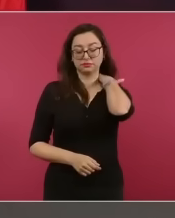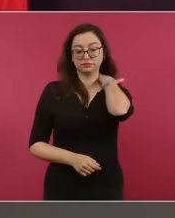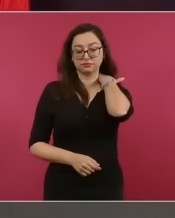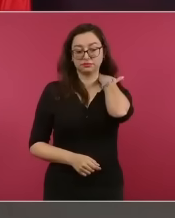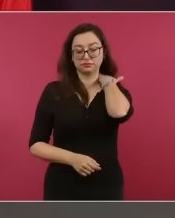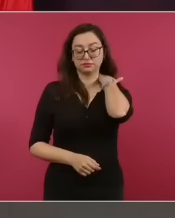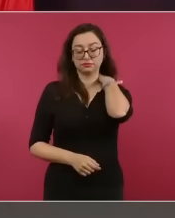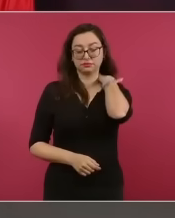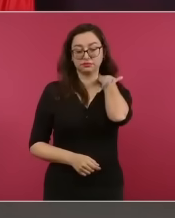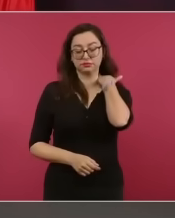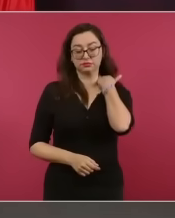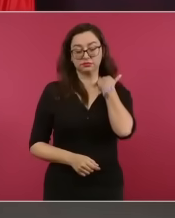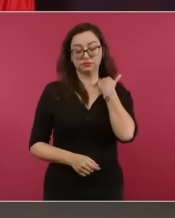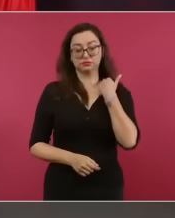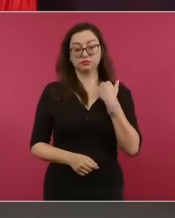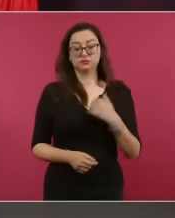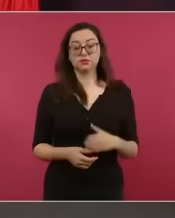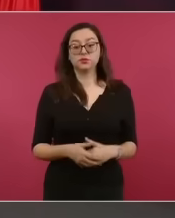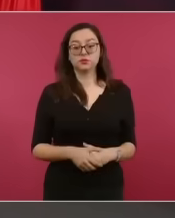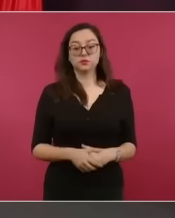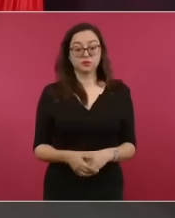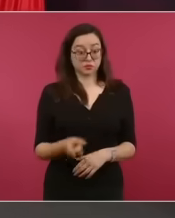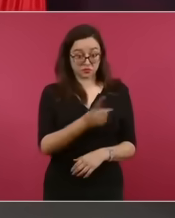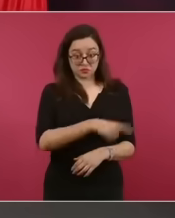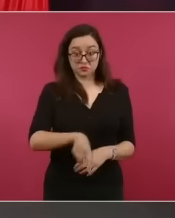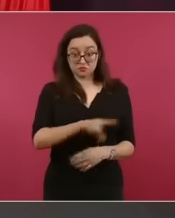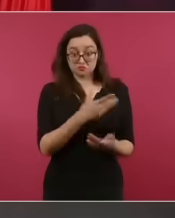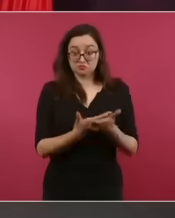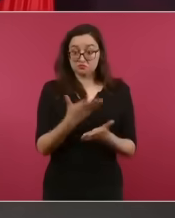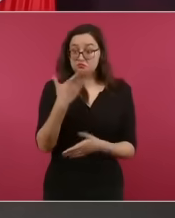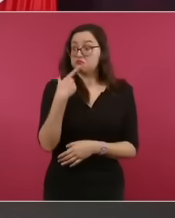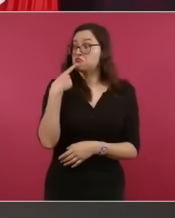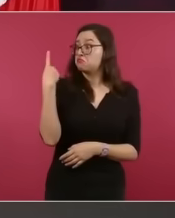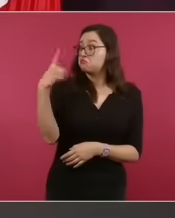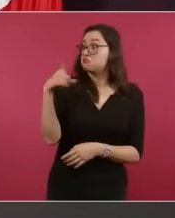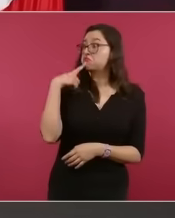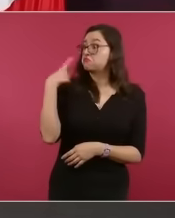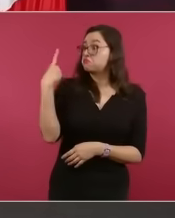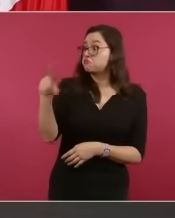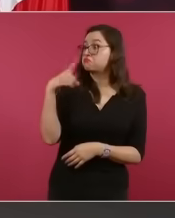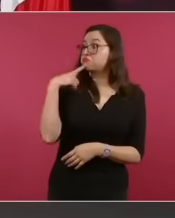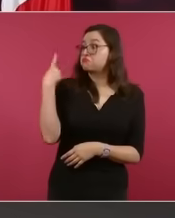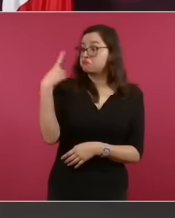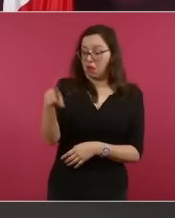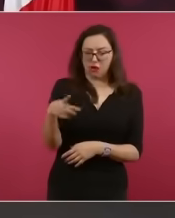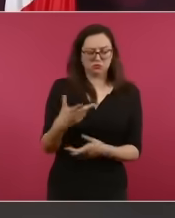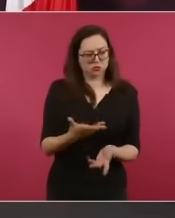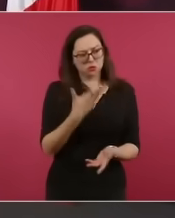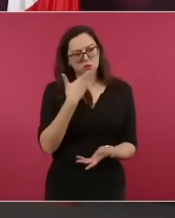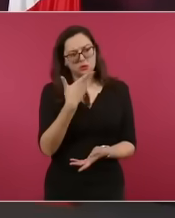están en todo su derecho de hacer denuncias, nada más que tienen que probar,